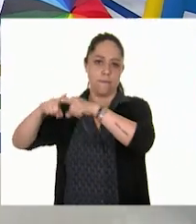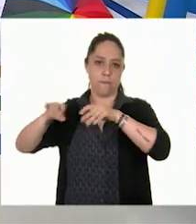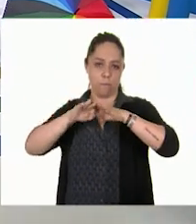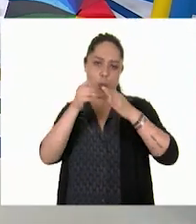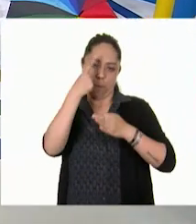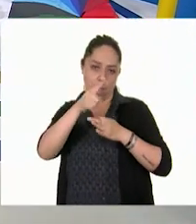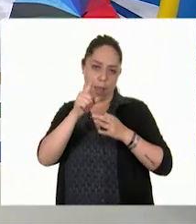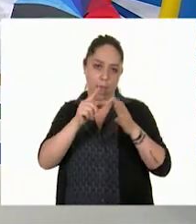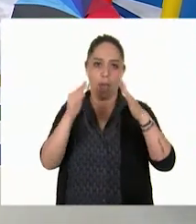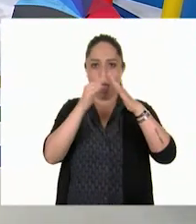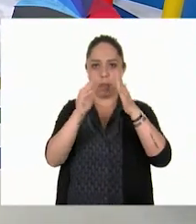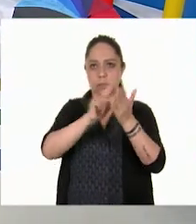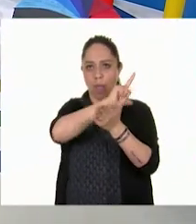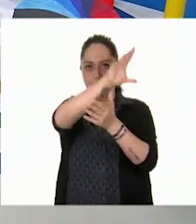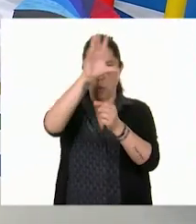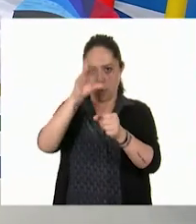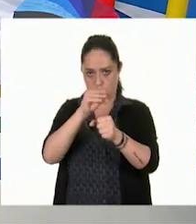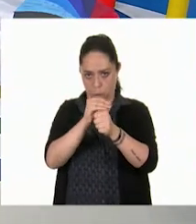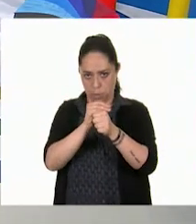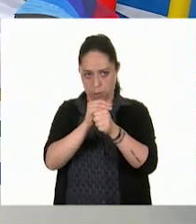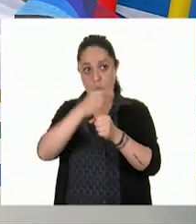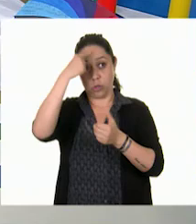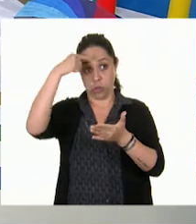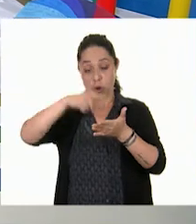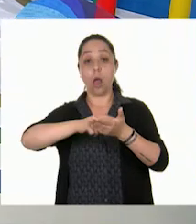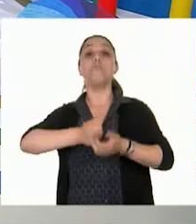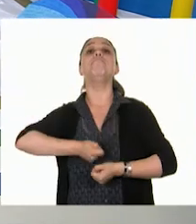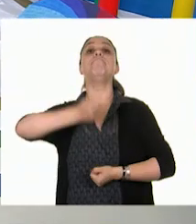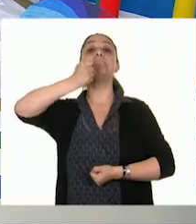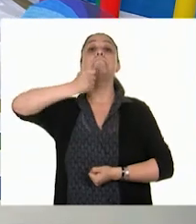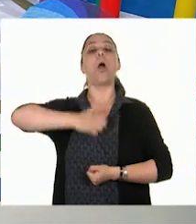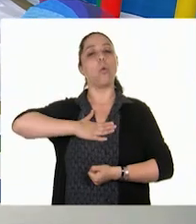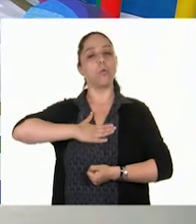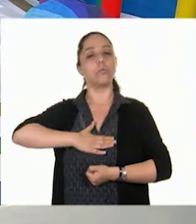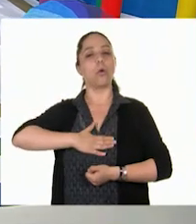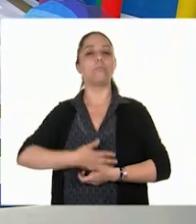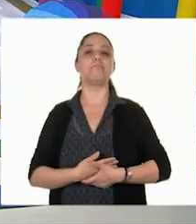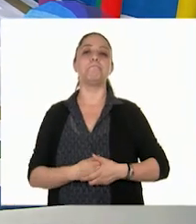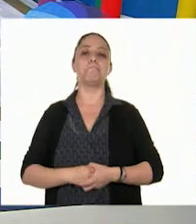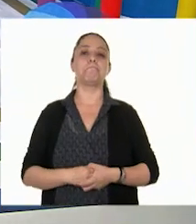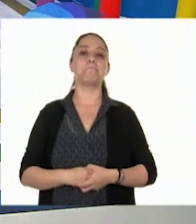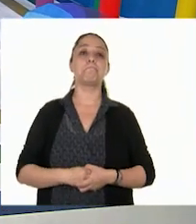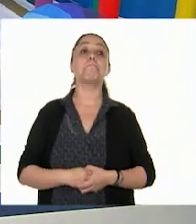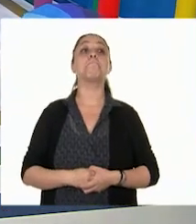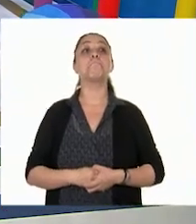hogar. Entonces, yo creo que es justo.